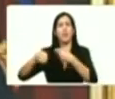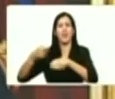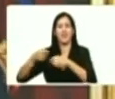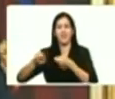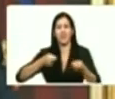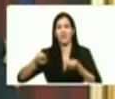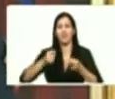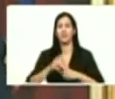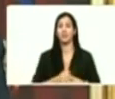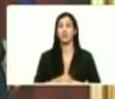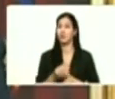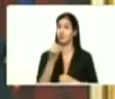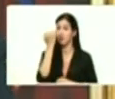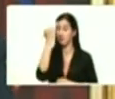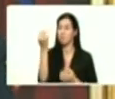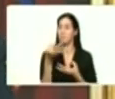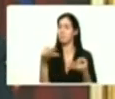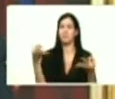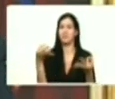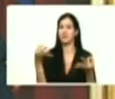creación maravillosa también